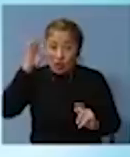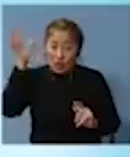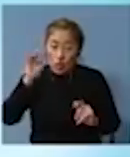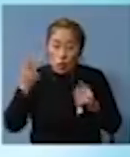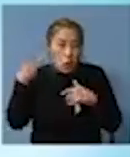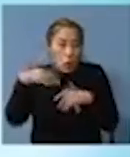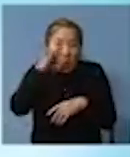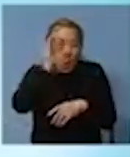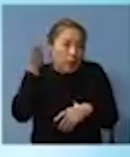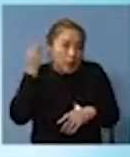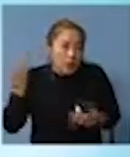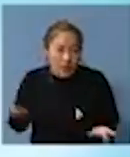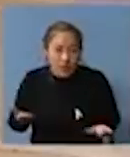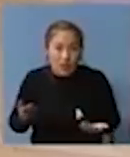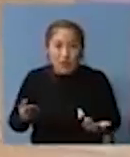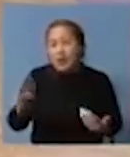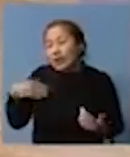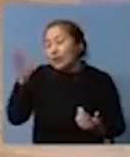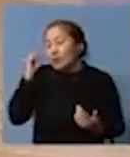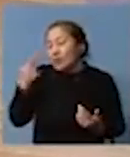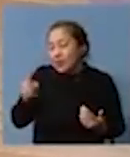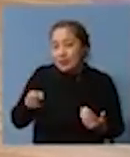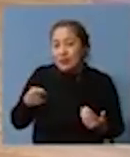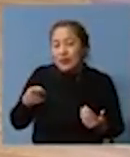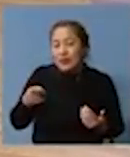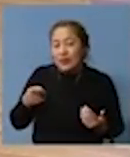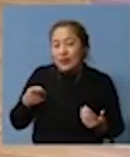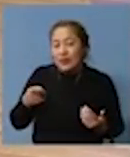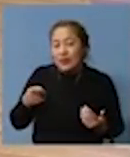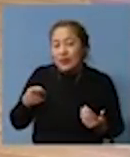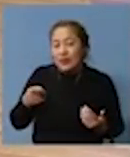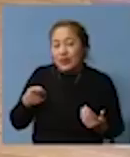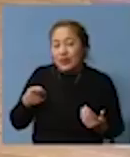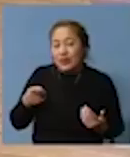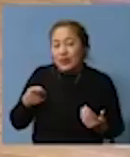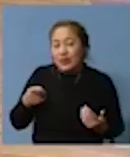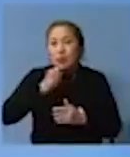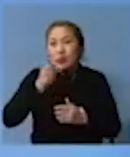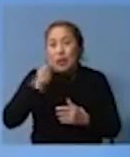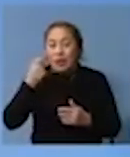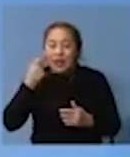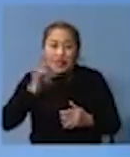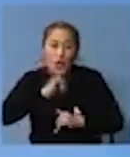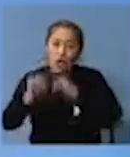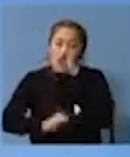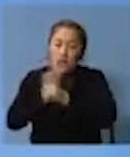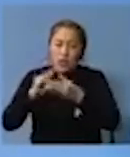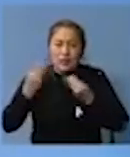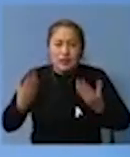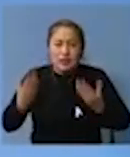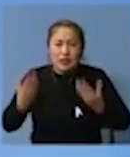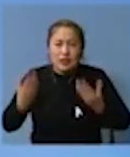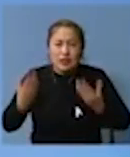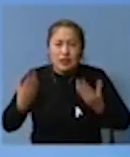nunca lo había escuchado, primero. Escuchamos, lo vamos escuchando, bueno. Nos quedamos con el micrófono abierto y vamos...